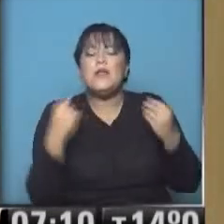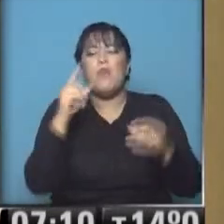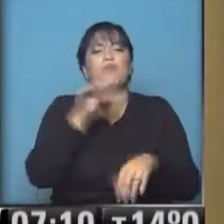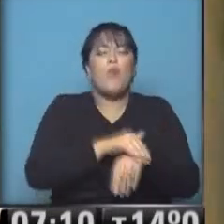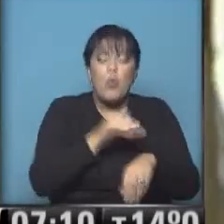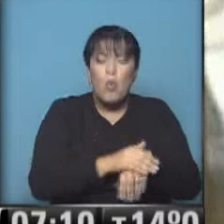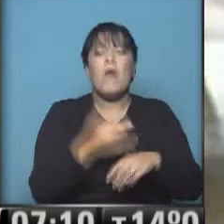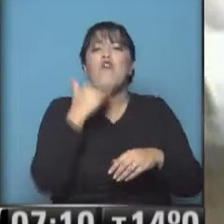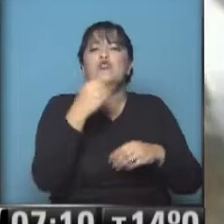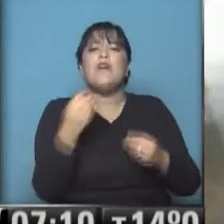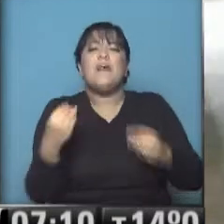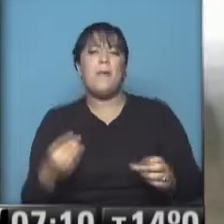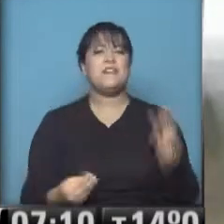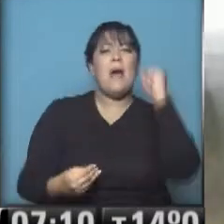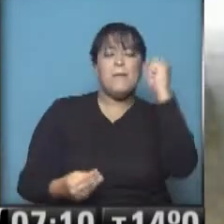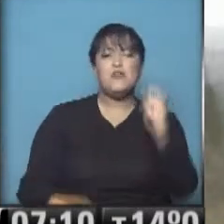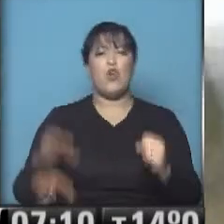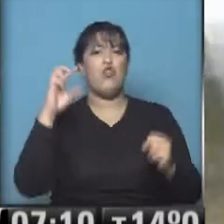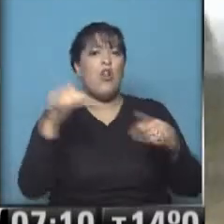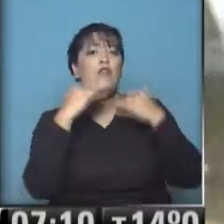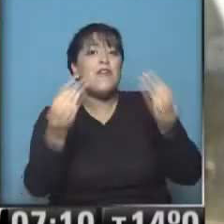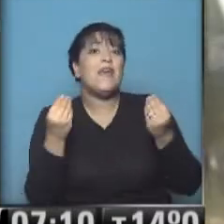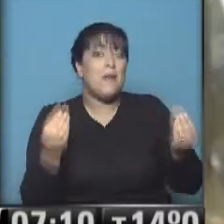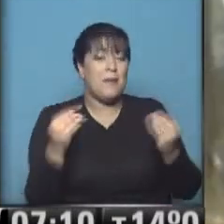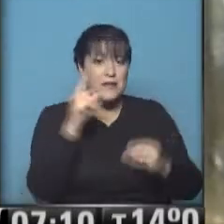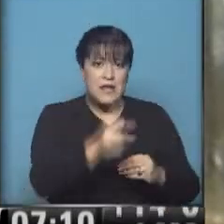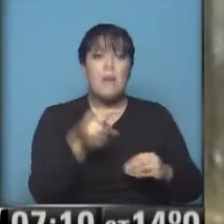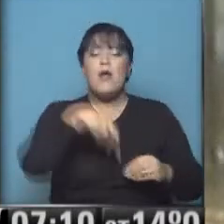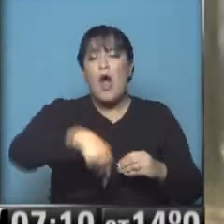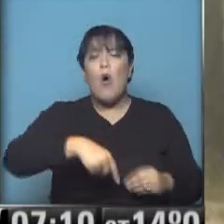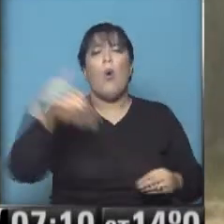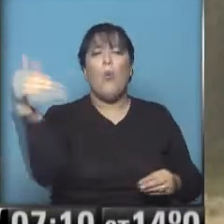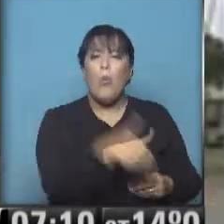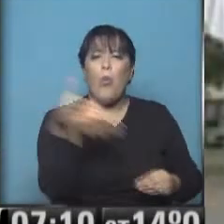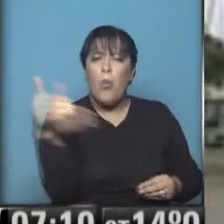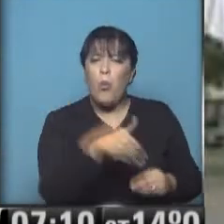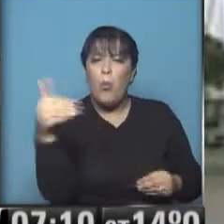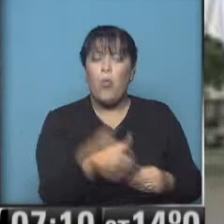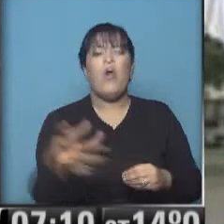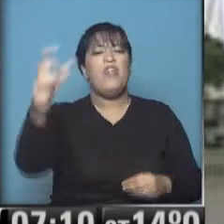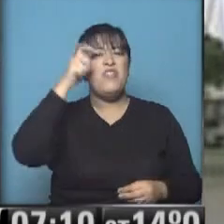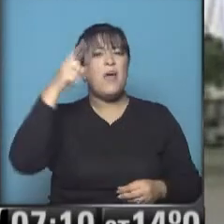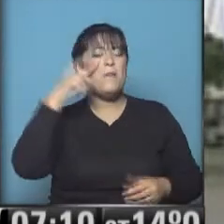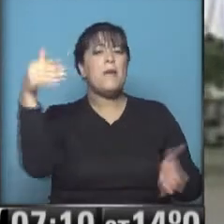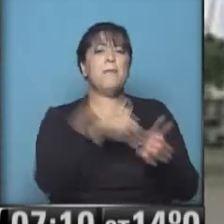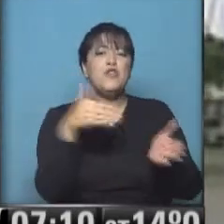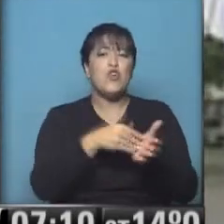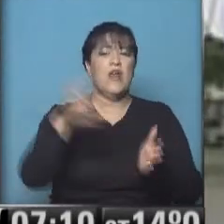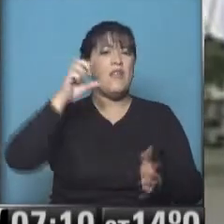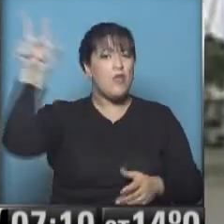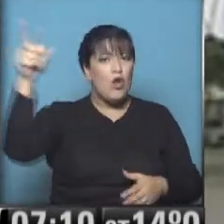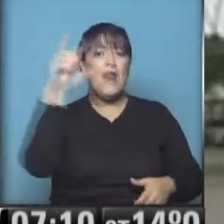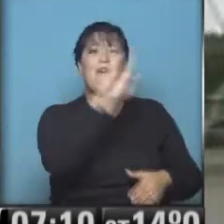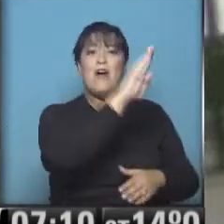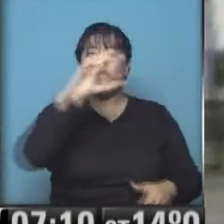es que la medida afecta severamente la balanza comercial y demora el ingreso de unos 10 mil millones de dólares al Banco Central, que cuenta